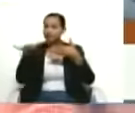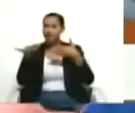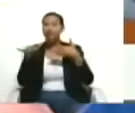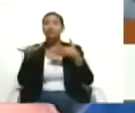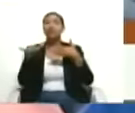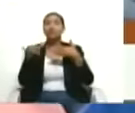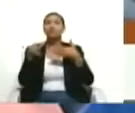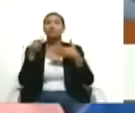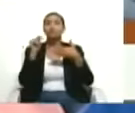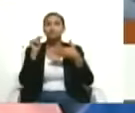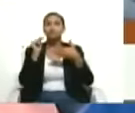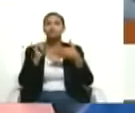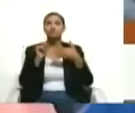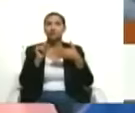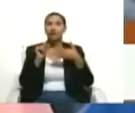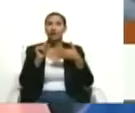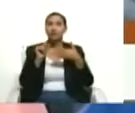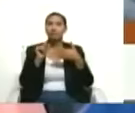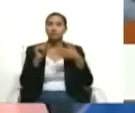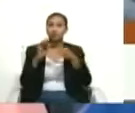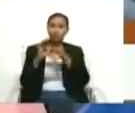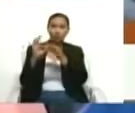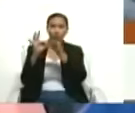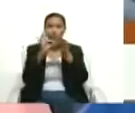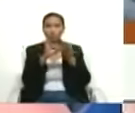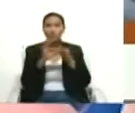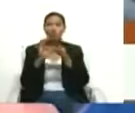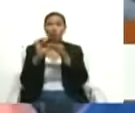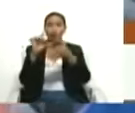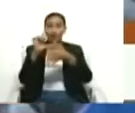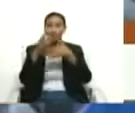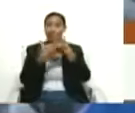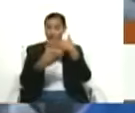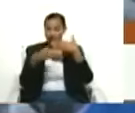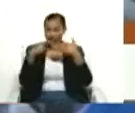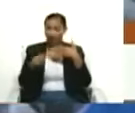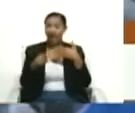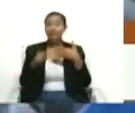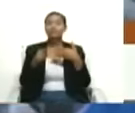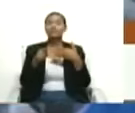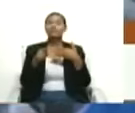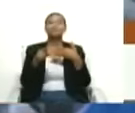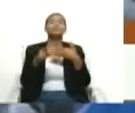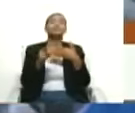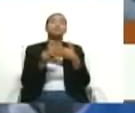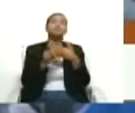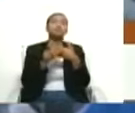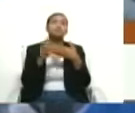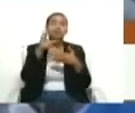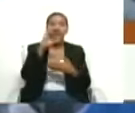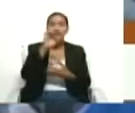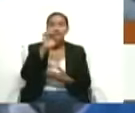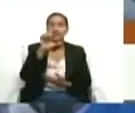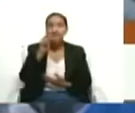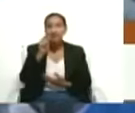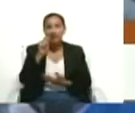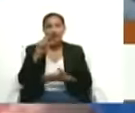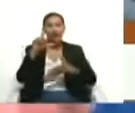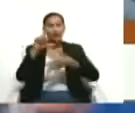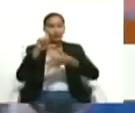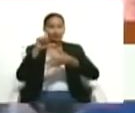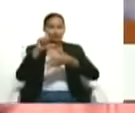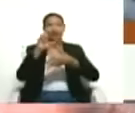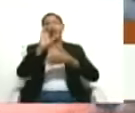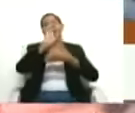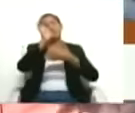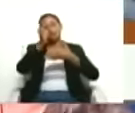allí nació Petrocaribe, seriamente golpeada, UNASUR, CELAC, el ALBA,